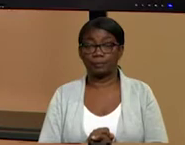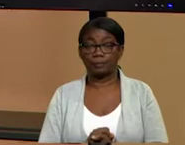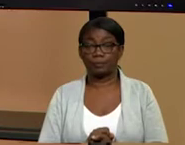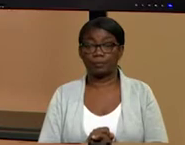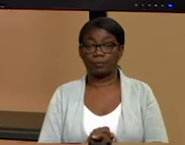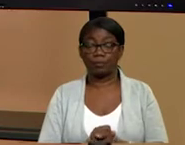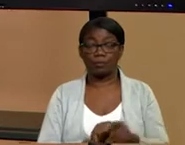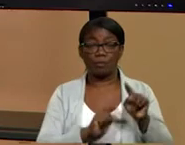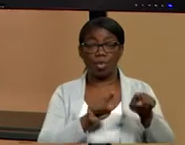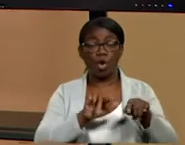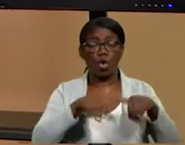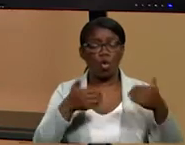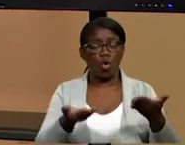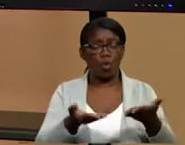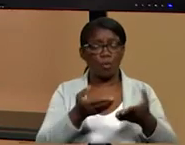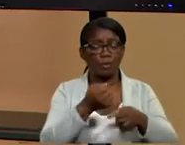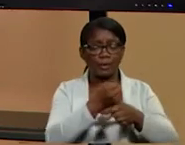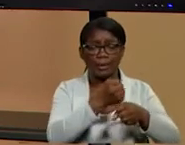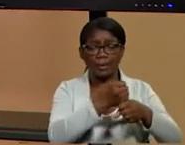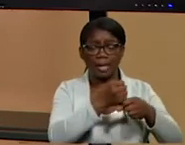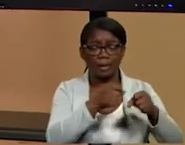El funcionamiento de